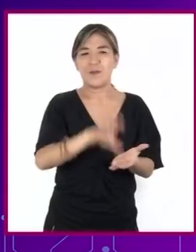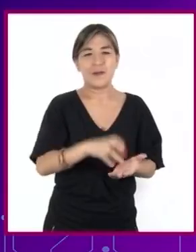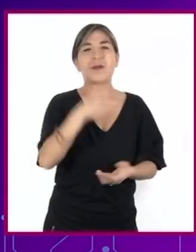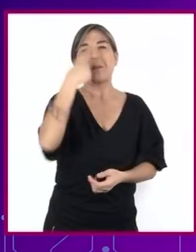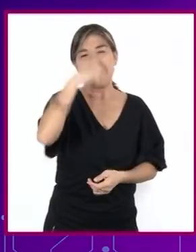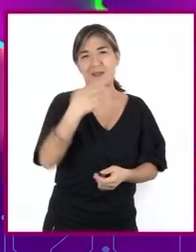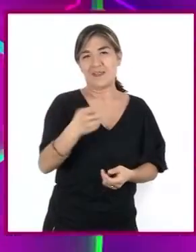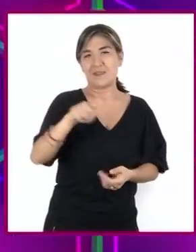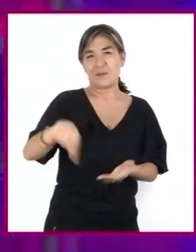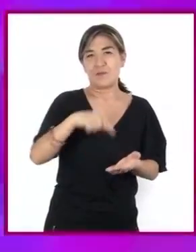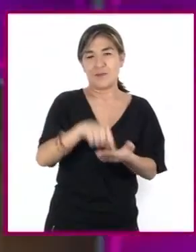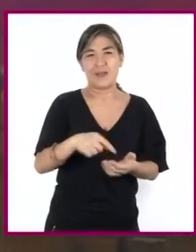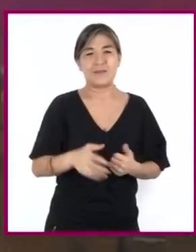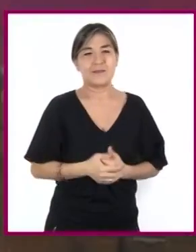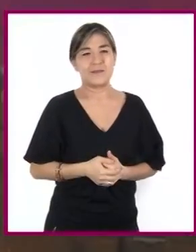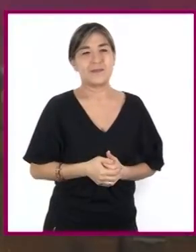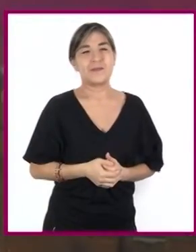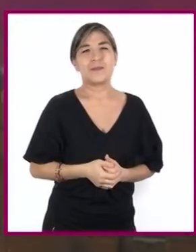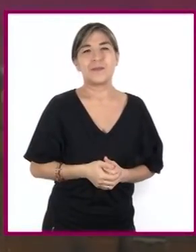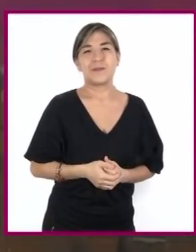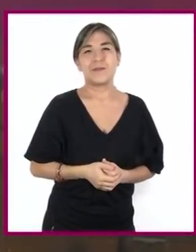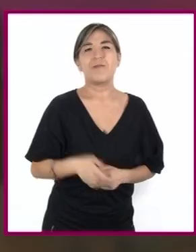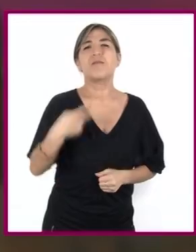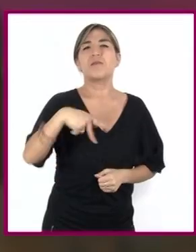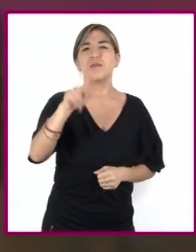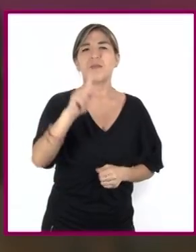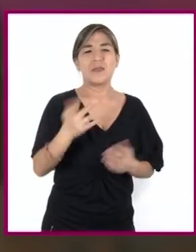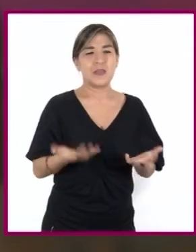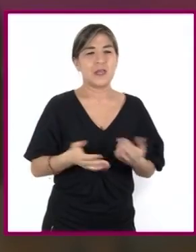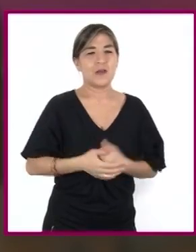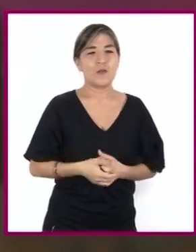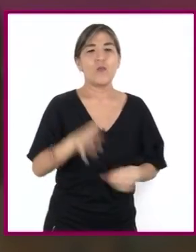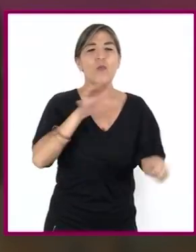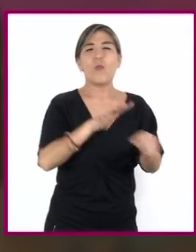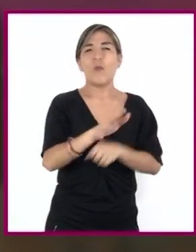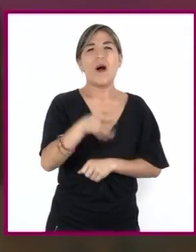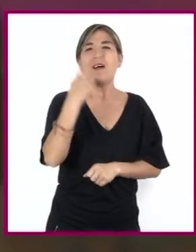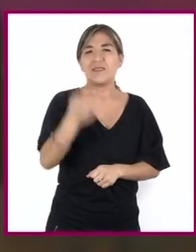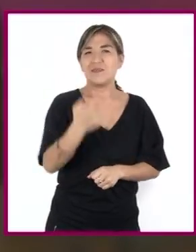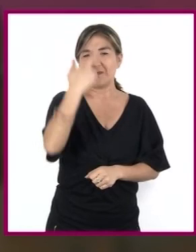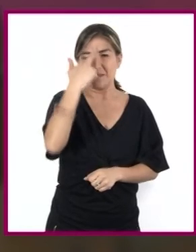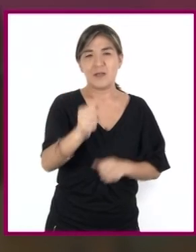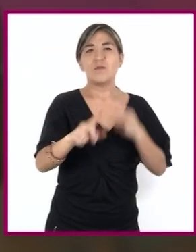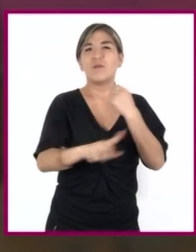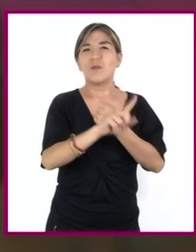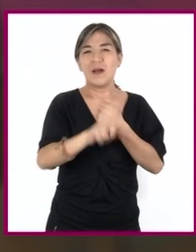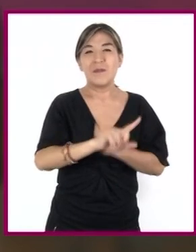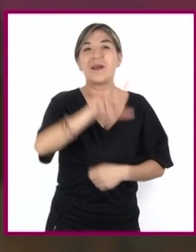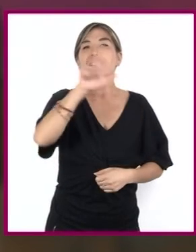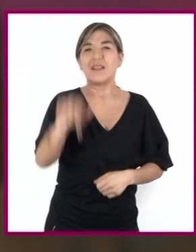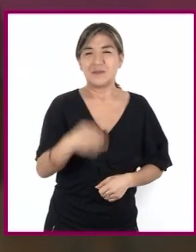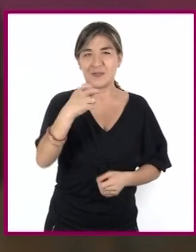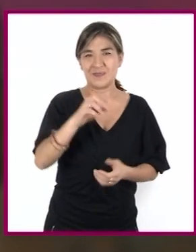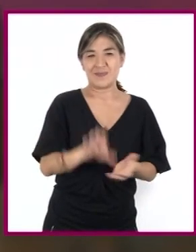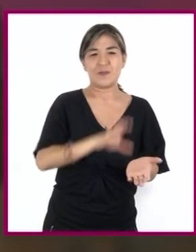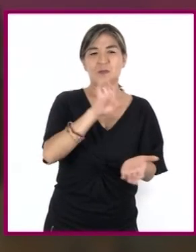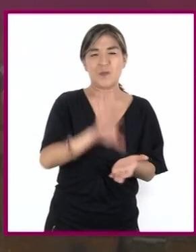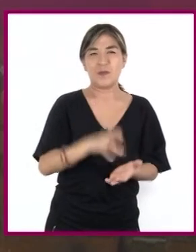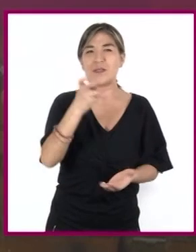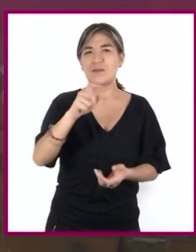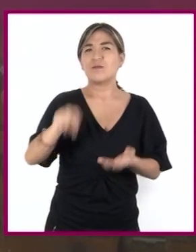ese continente. Pero, ¿cuáles fueron los efectos del colonialismo en estos